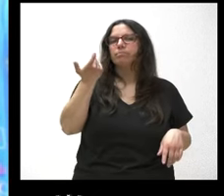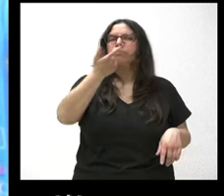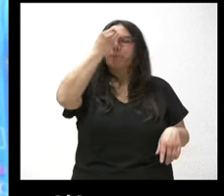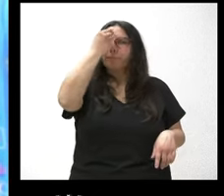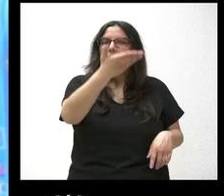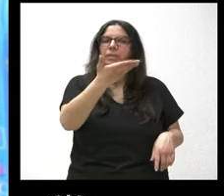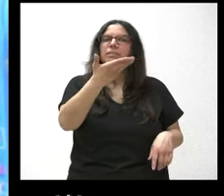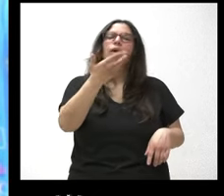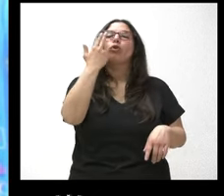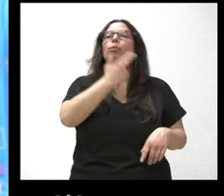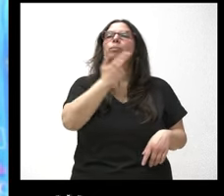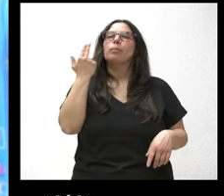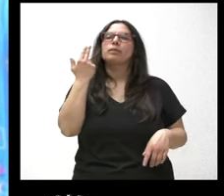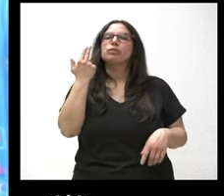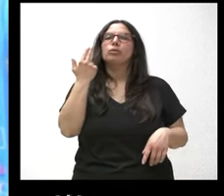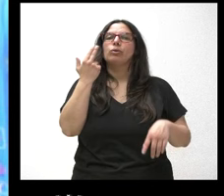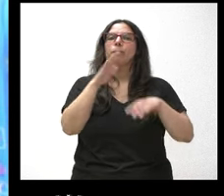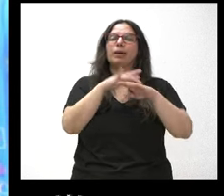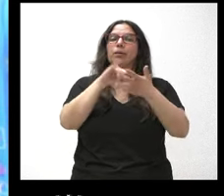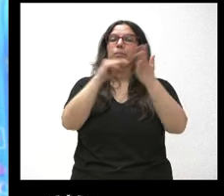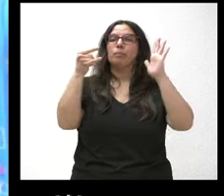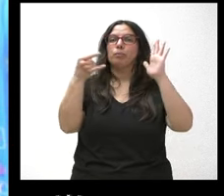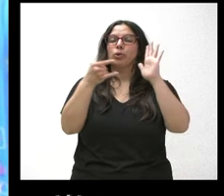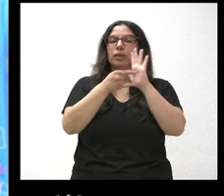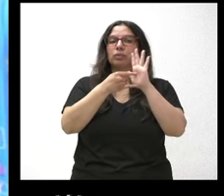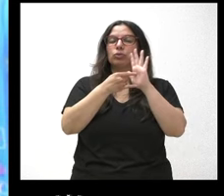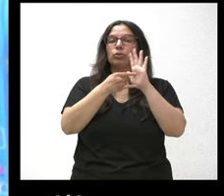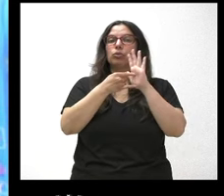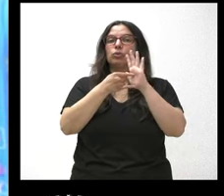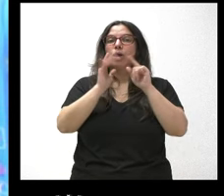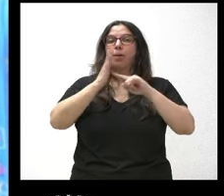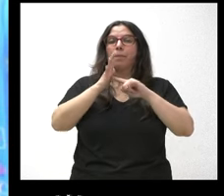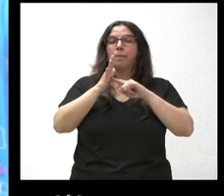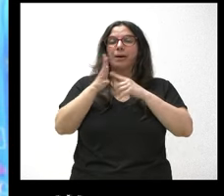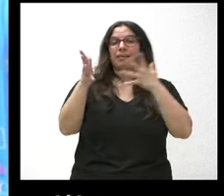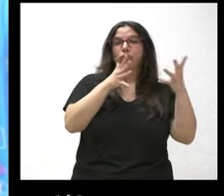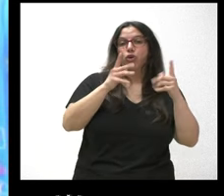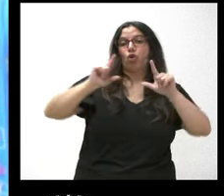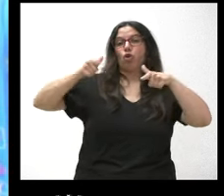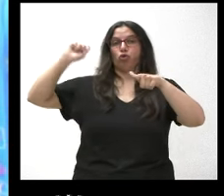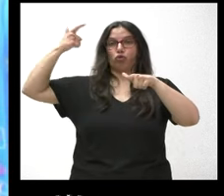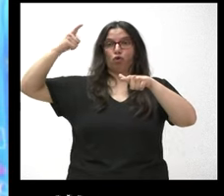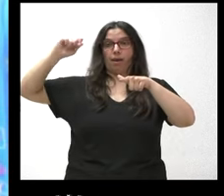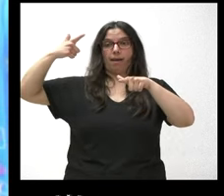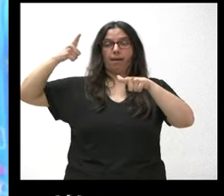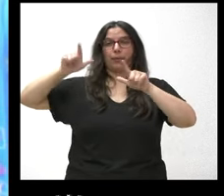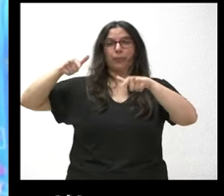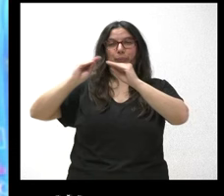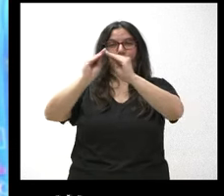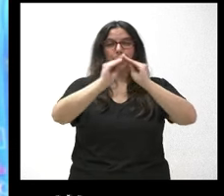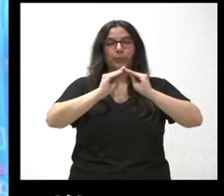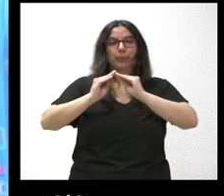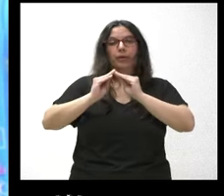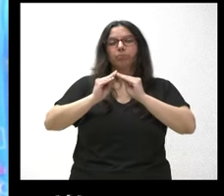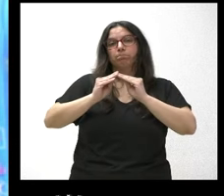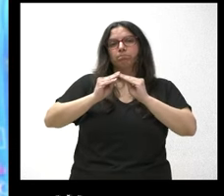cumplido el compromiso de que los proyectos de parques eólicos o de parques solares que se pudieran